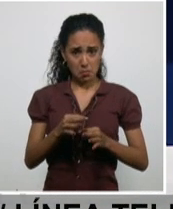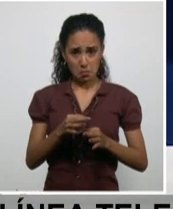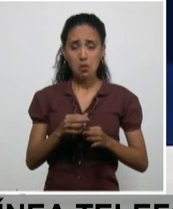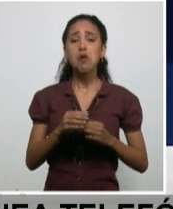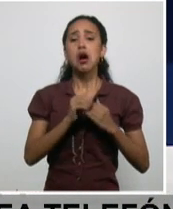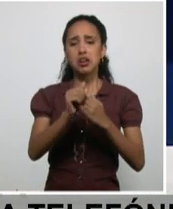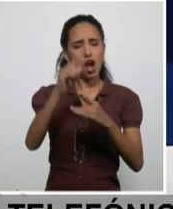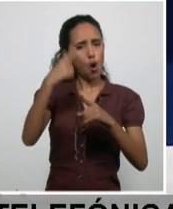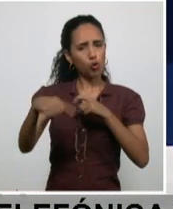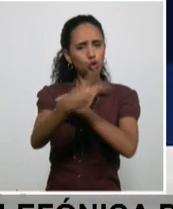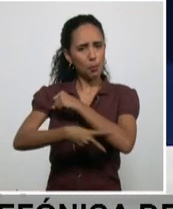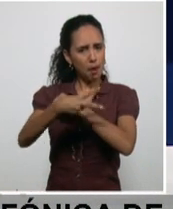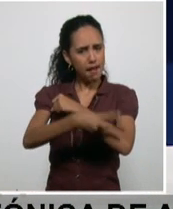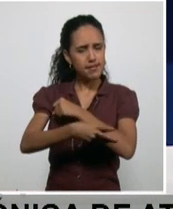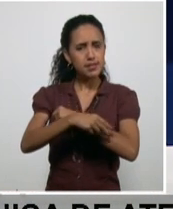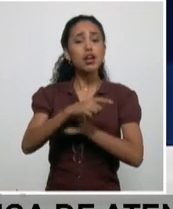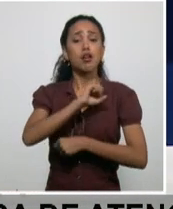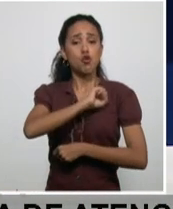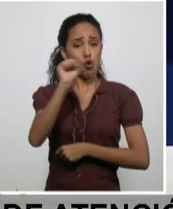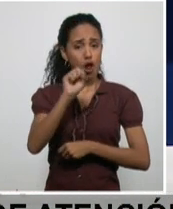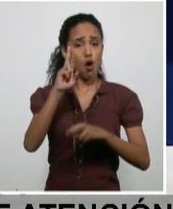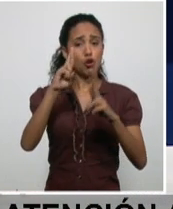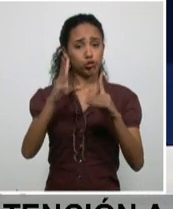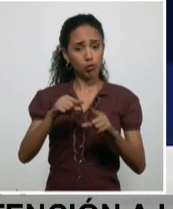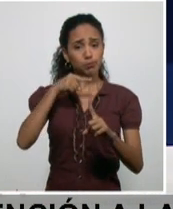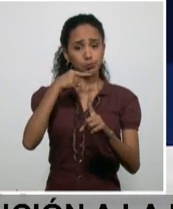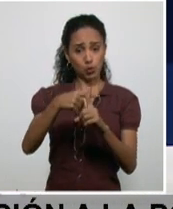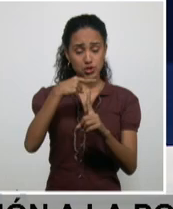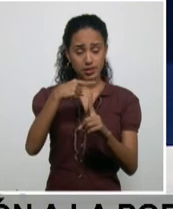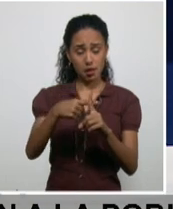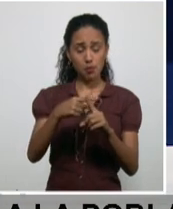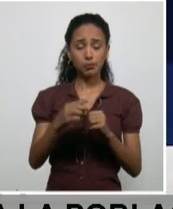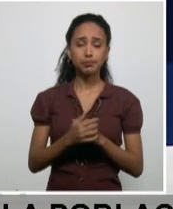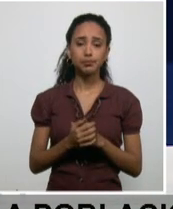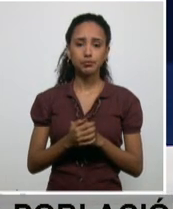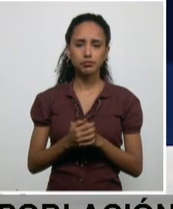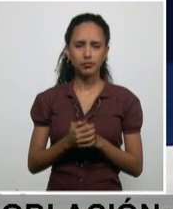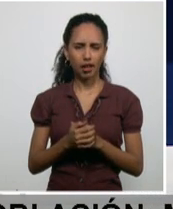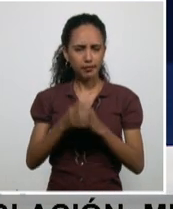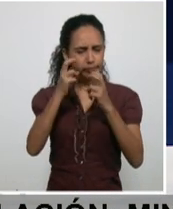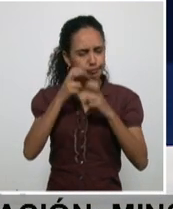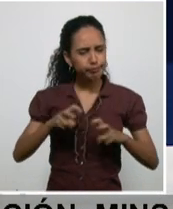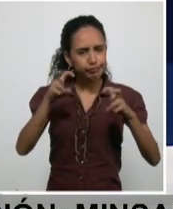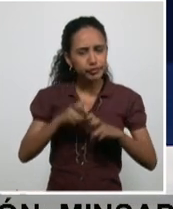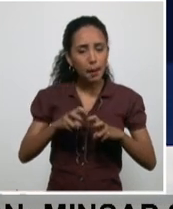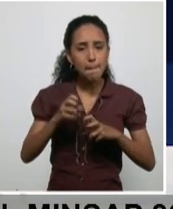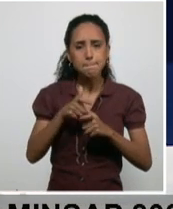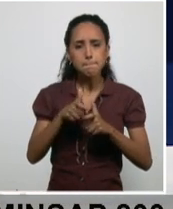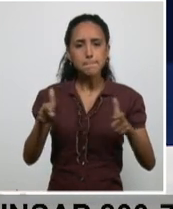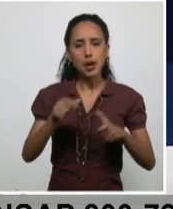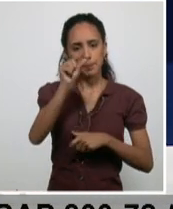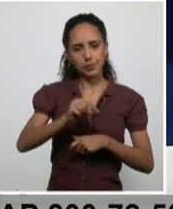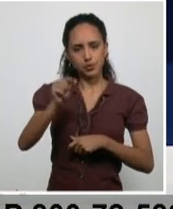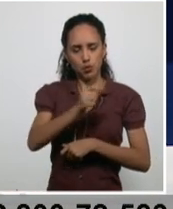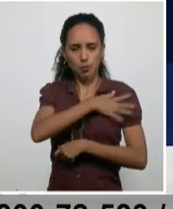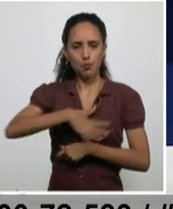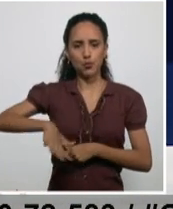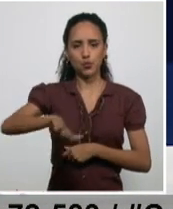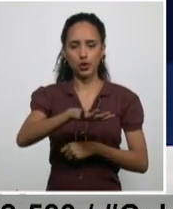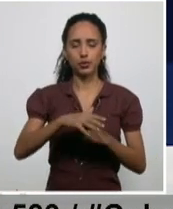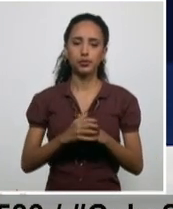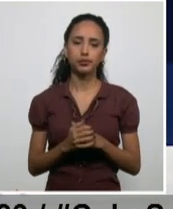que han logrado algunos resultados, pues es estudiar cada vez un mayor número de población,